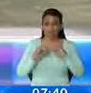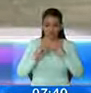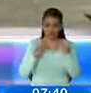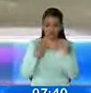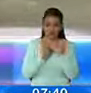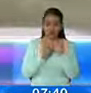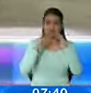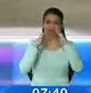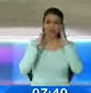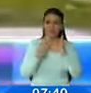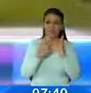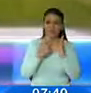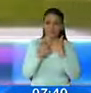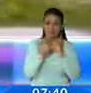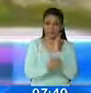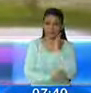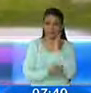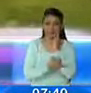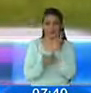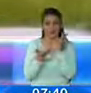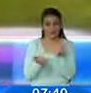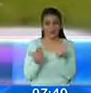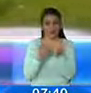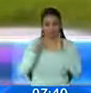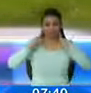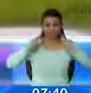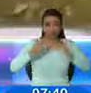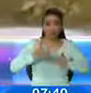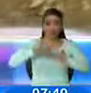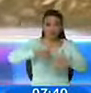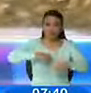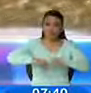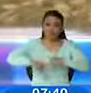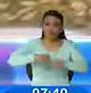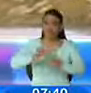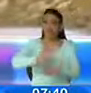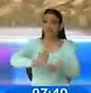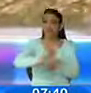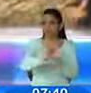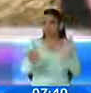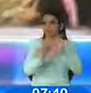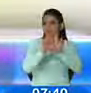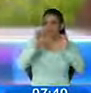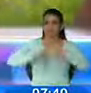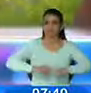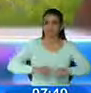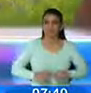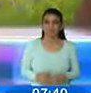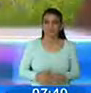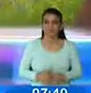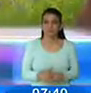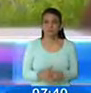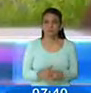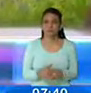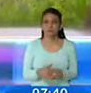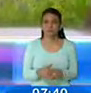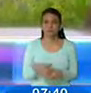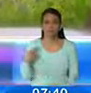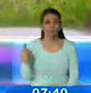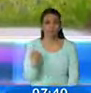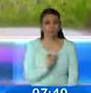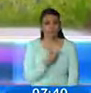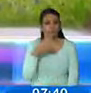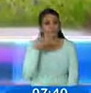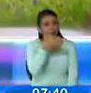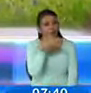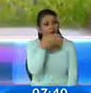hacer presente en este sector, ayudando con las gestiones para legalizar este barrio. Nosotros vamos, nos niegan, que